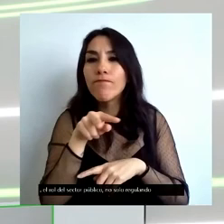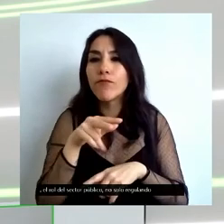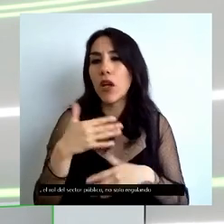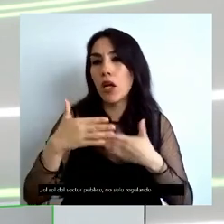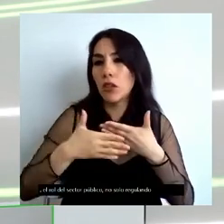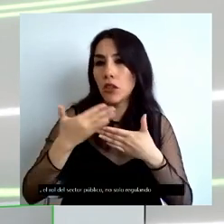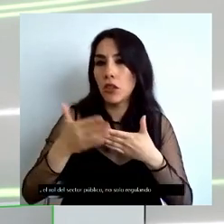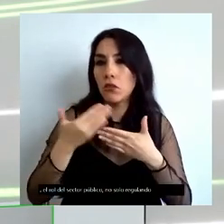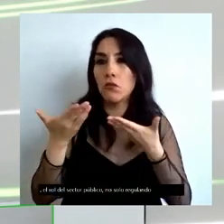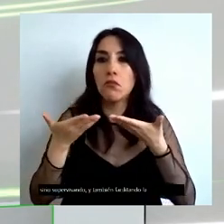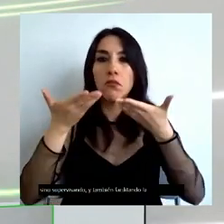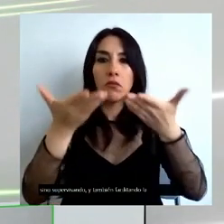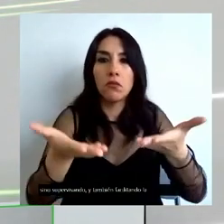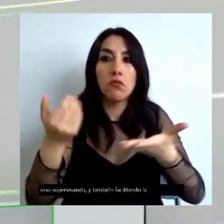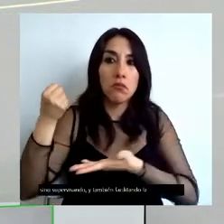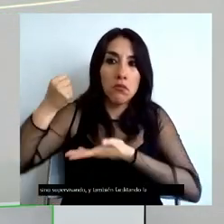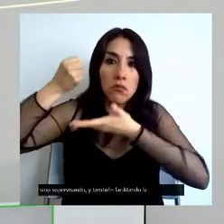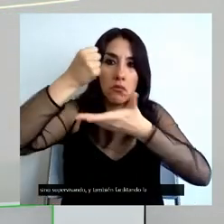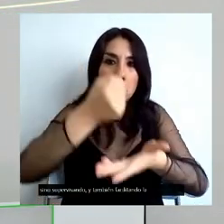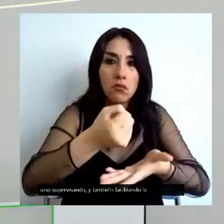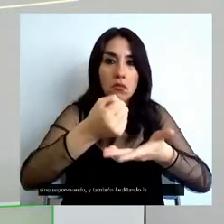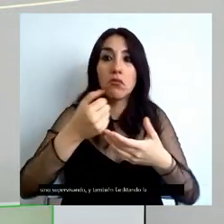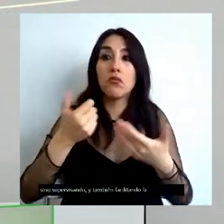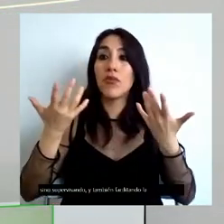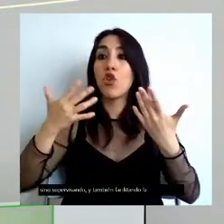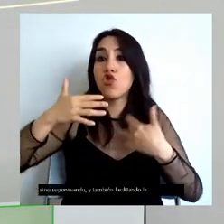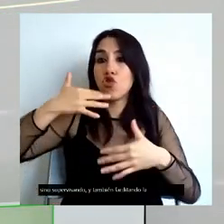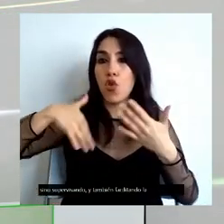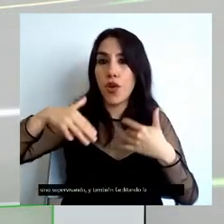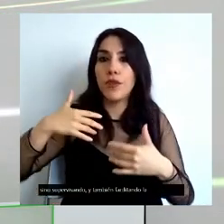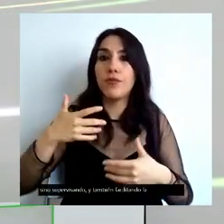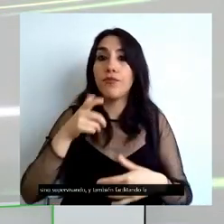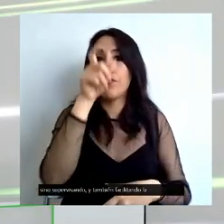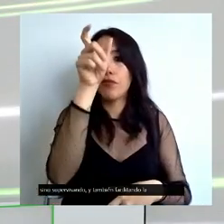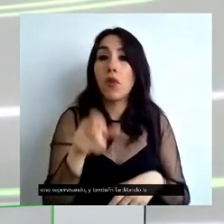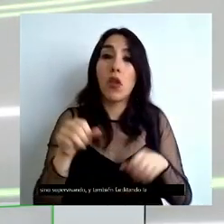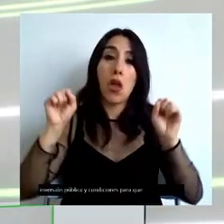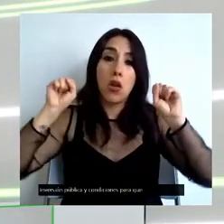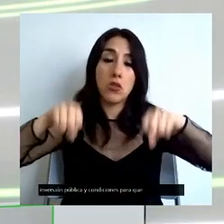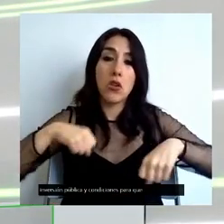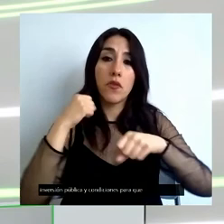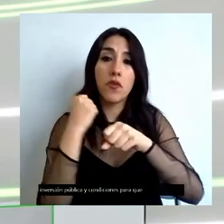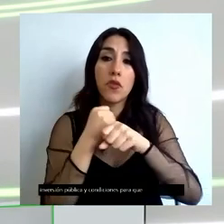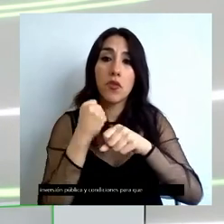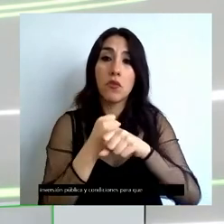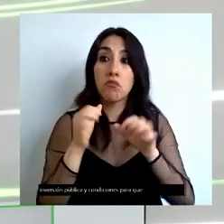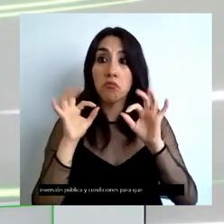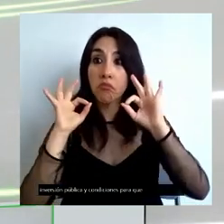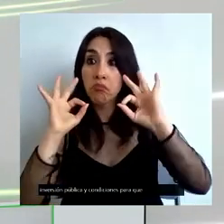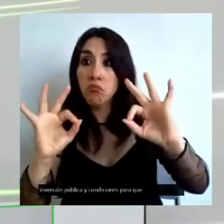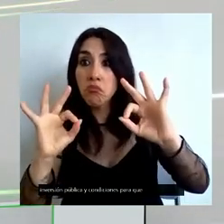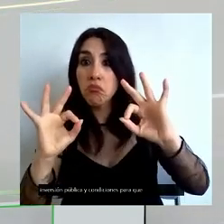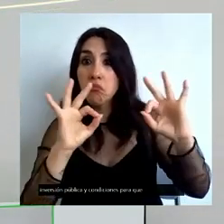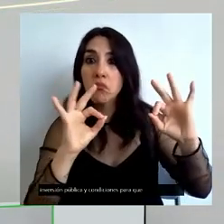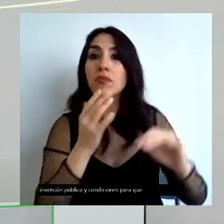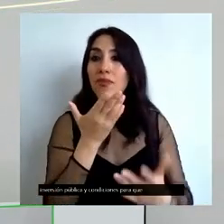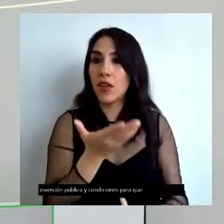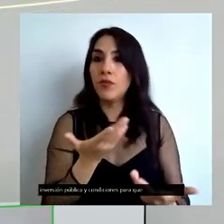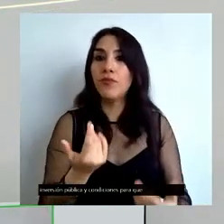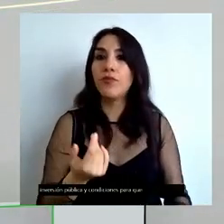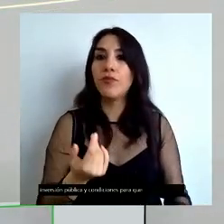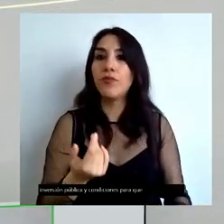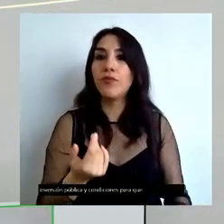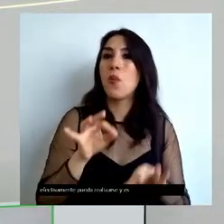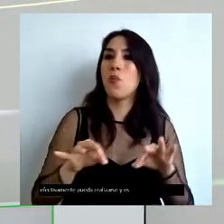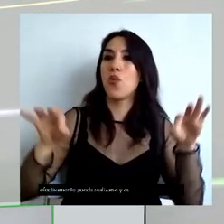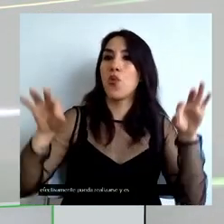que efectivamente pueda realizarse, y esto sea una oportunidad cierta para los trabajadores con discapacidad. Y eso requiere